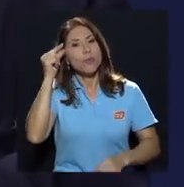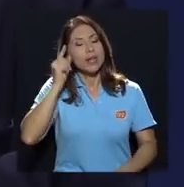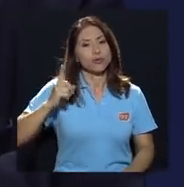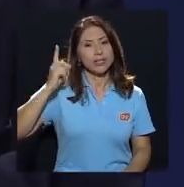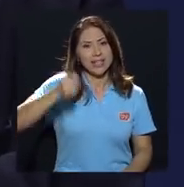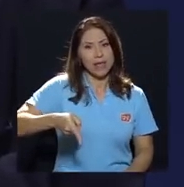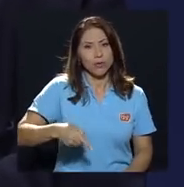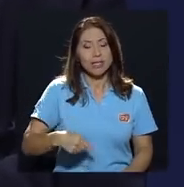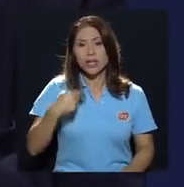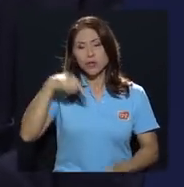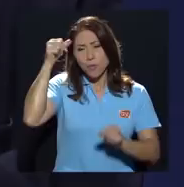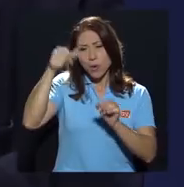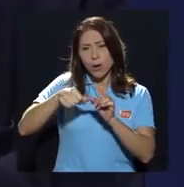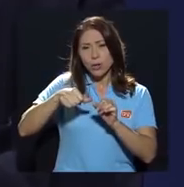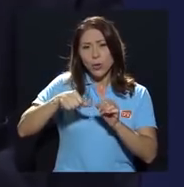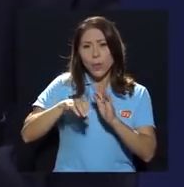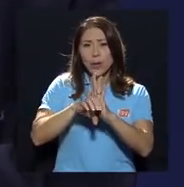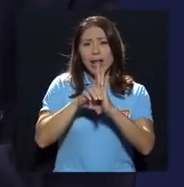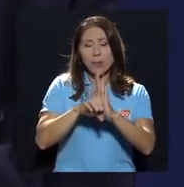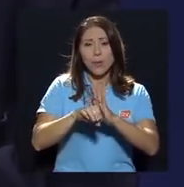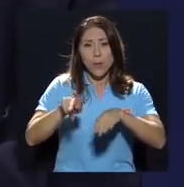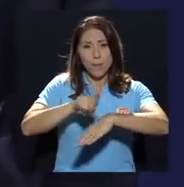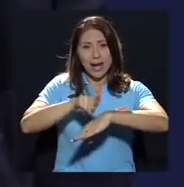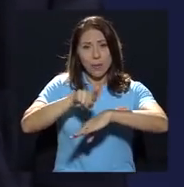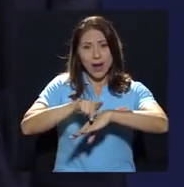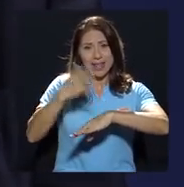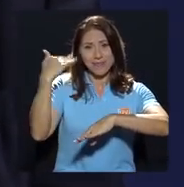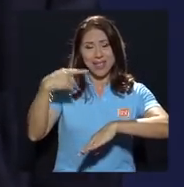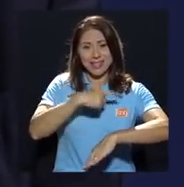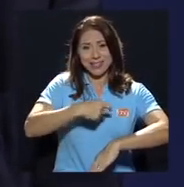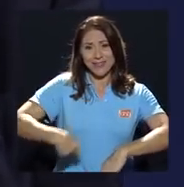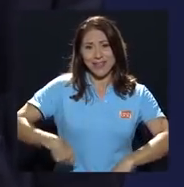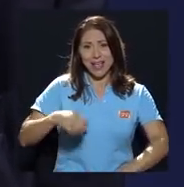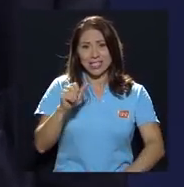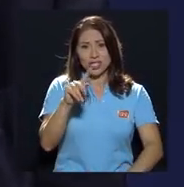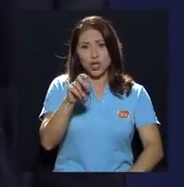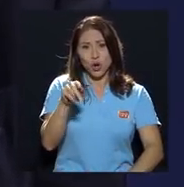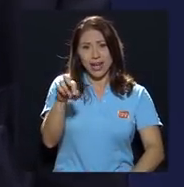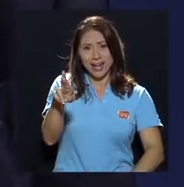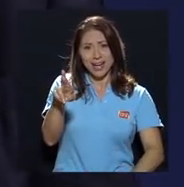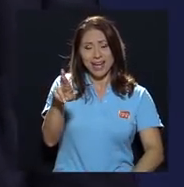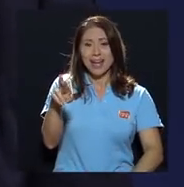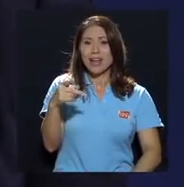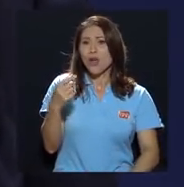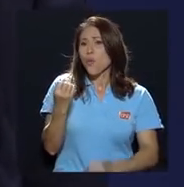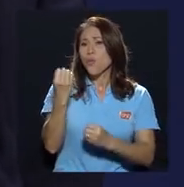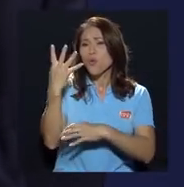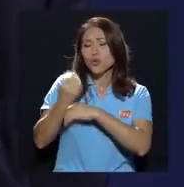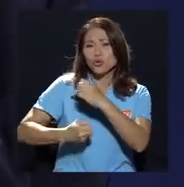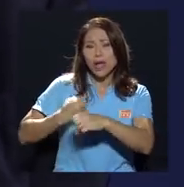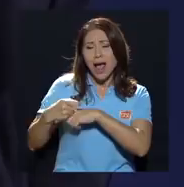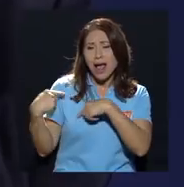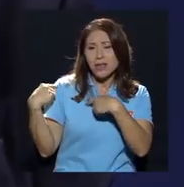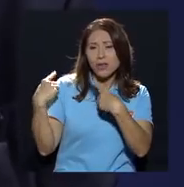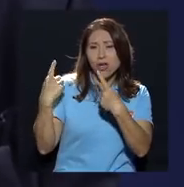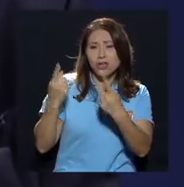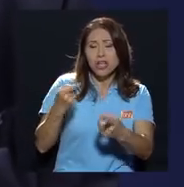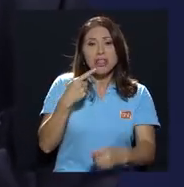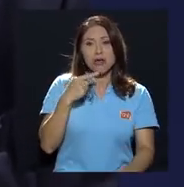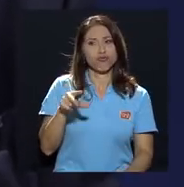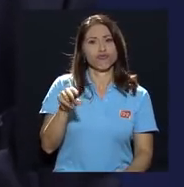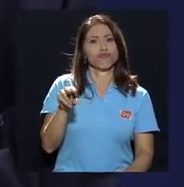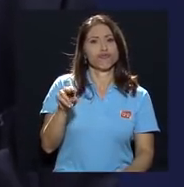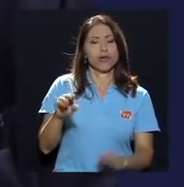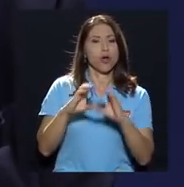las dictaduras yo me acuerdo por ejemplo el paraguay de stroessner misión negó toda la por muchísimos